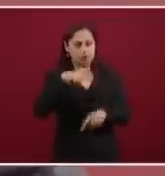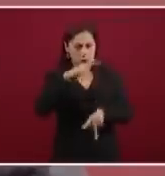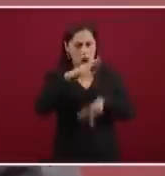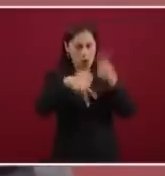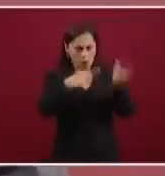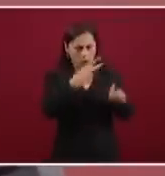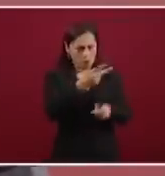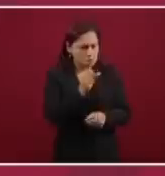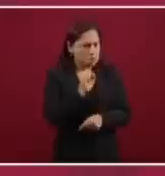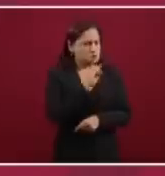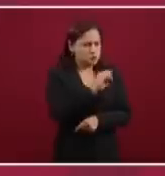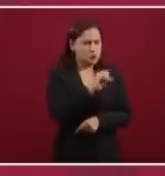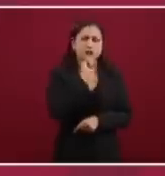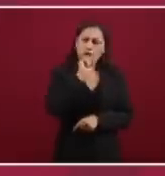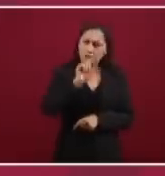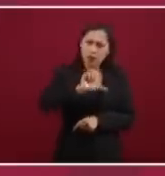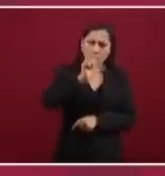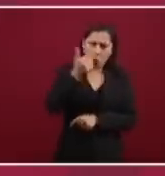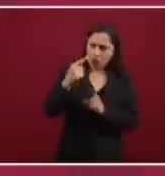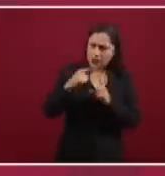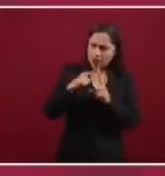como he ido también a los templos,